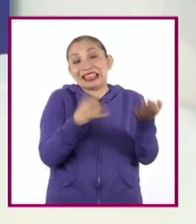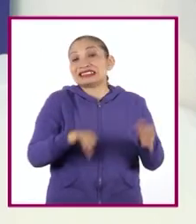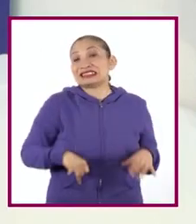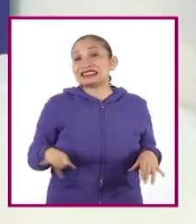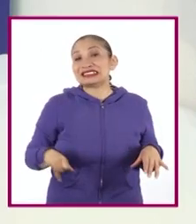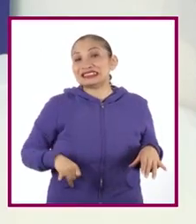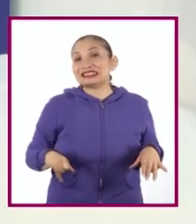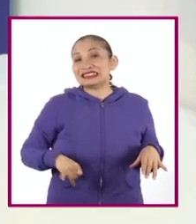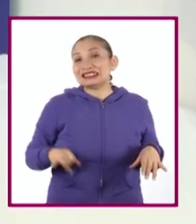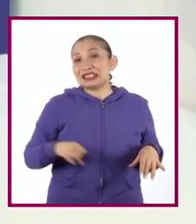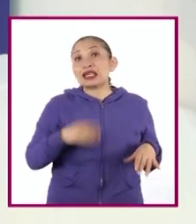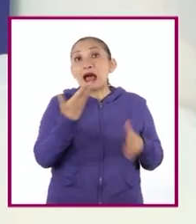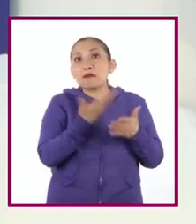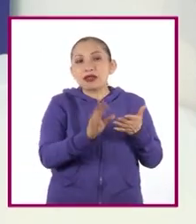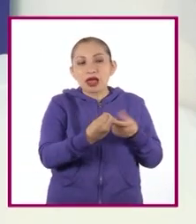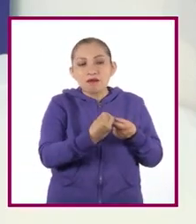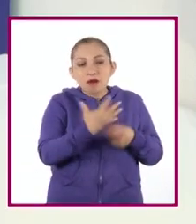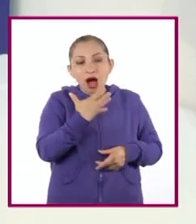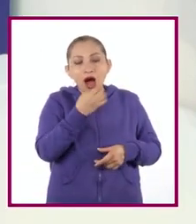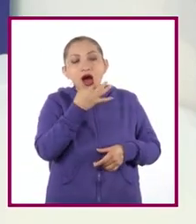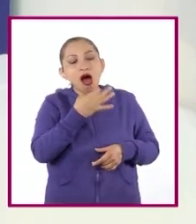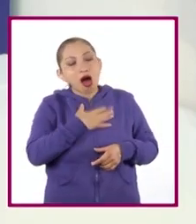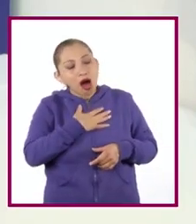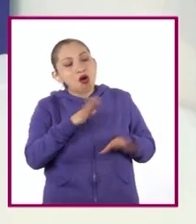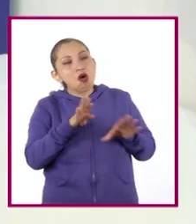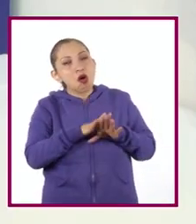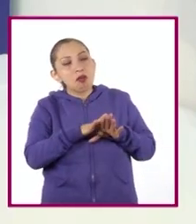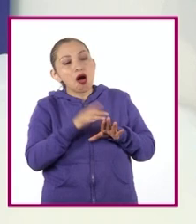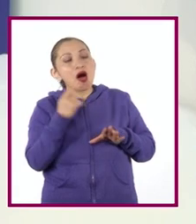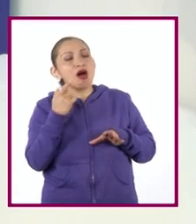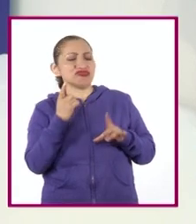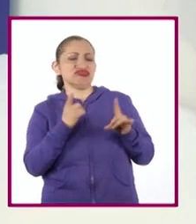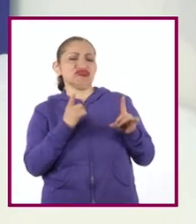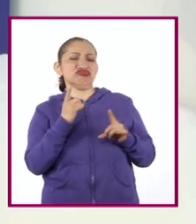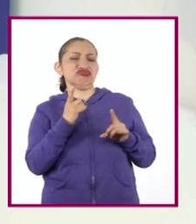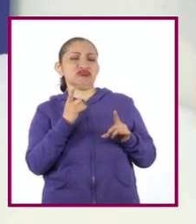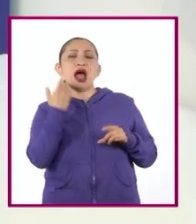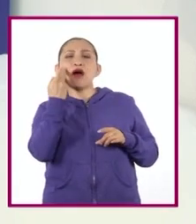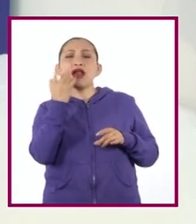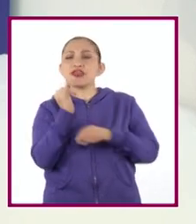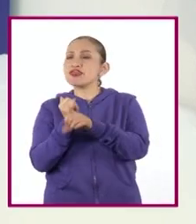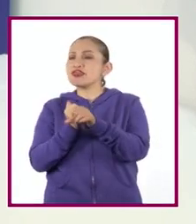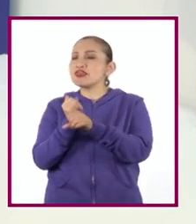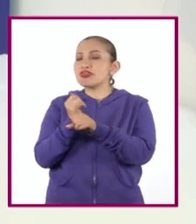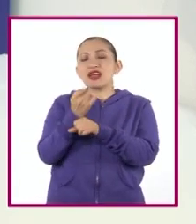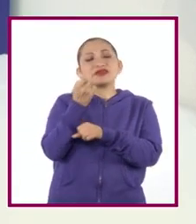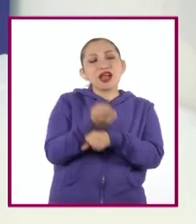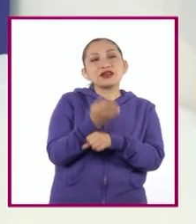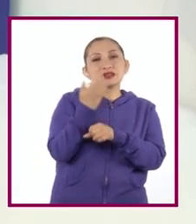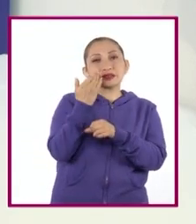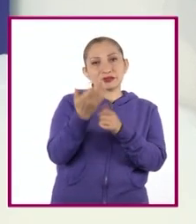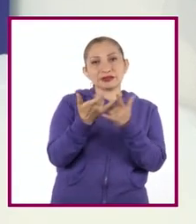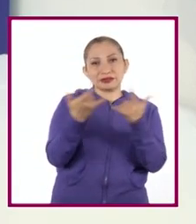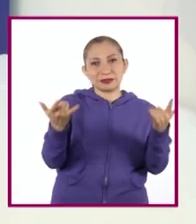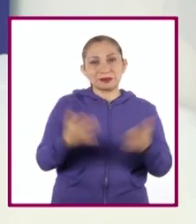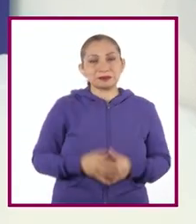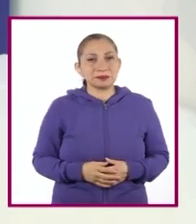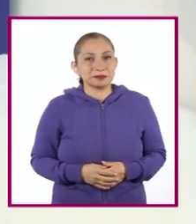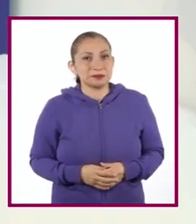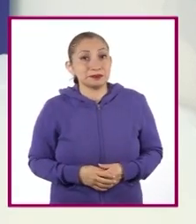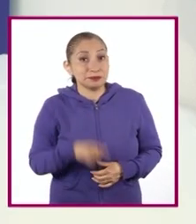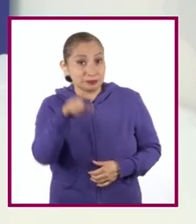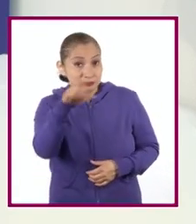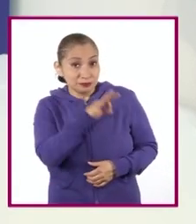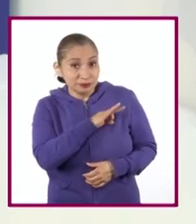son una fuente de información pertinente para cuestionar e investigar acerca de la historia. Si les